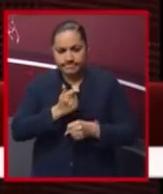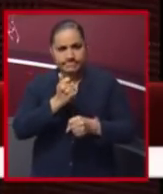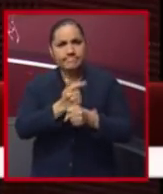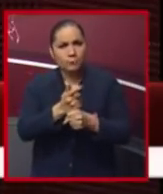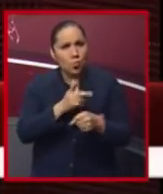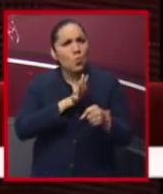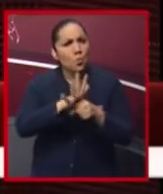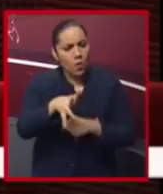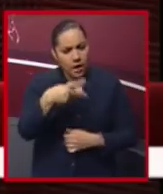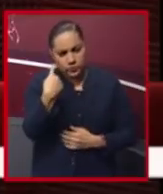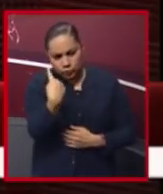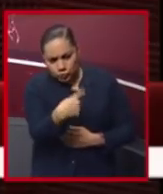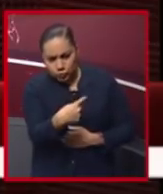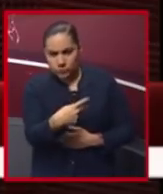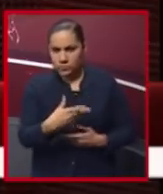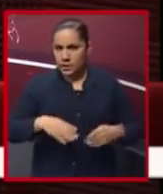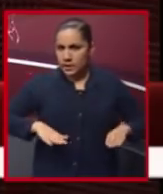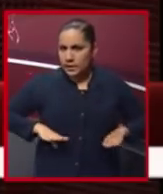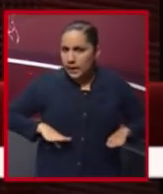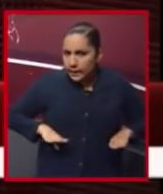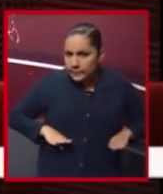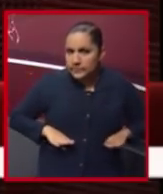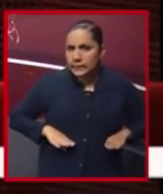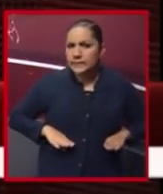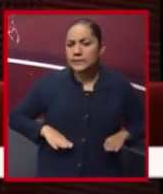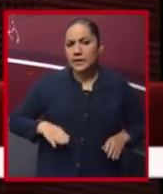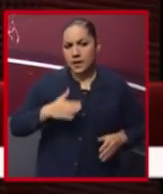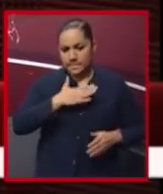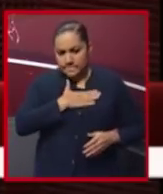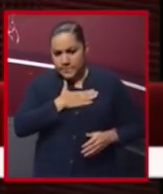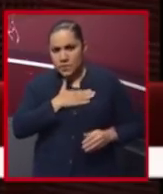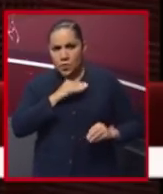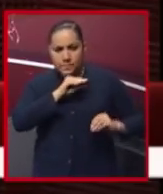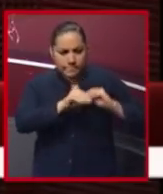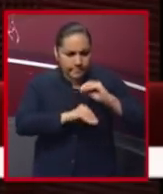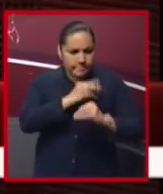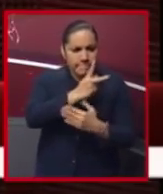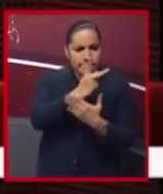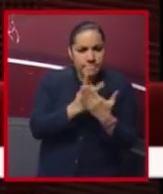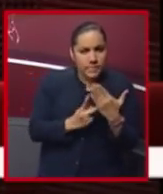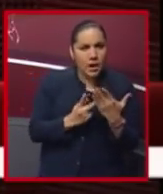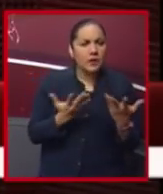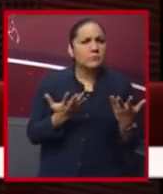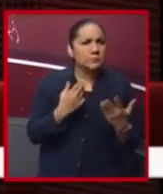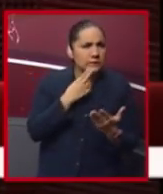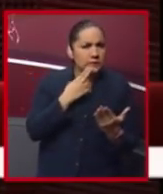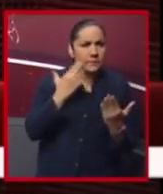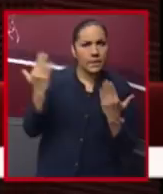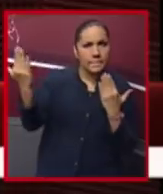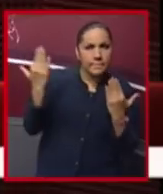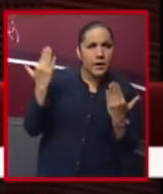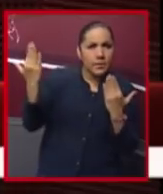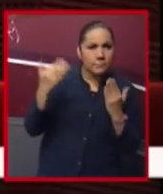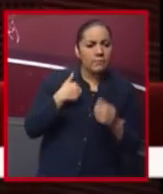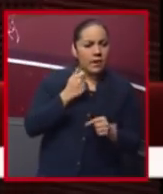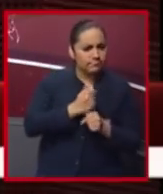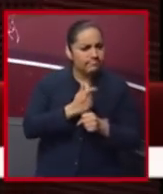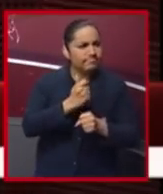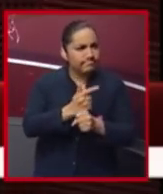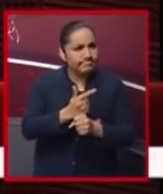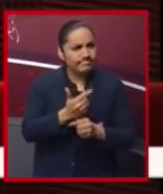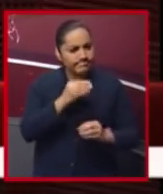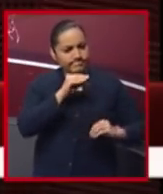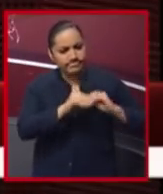determinadas características de nuestras políticas públicas. Nos gustaría al paso